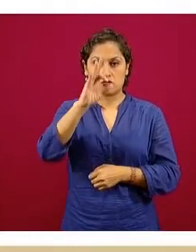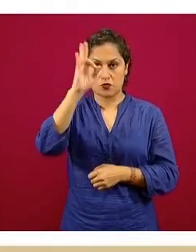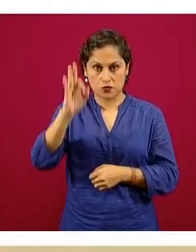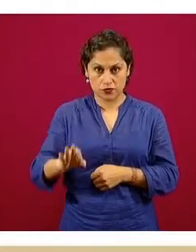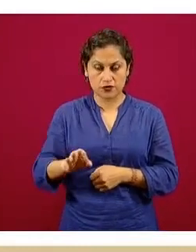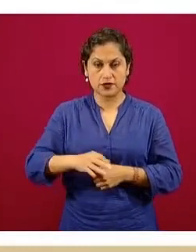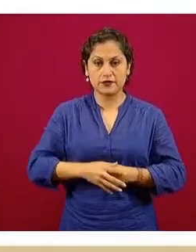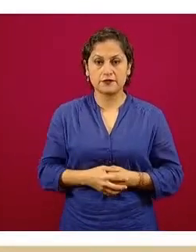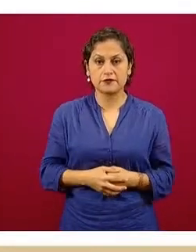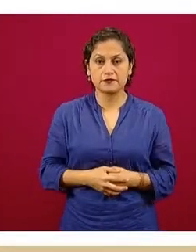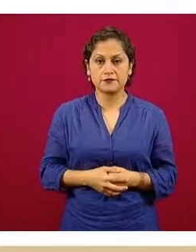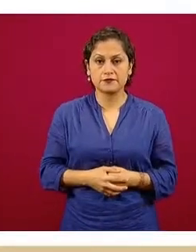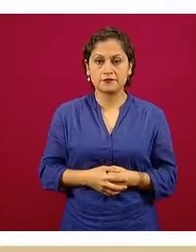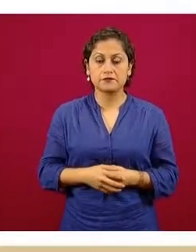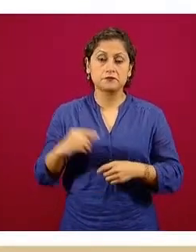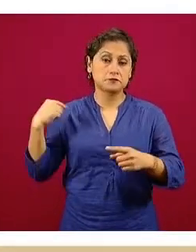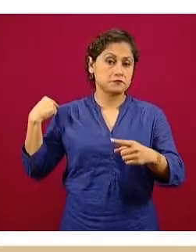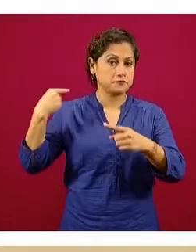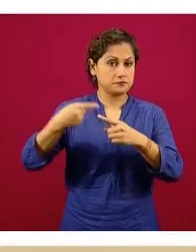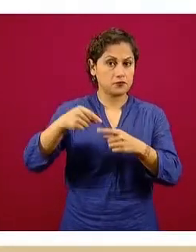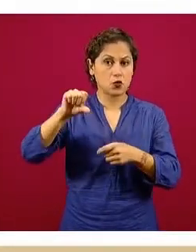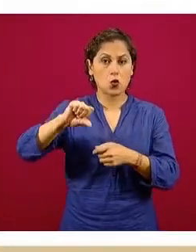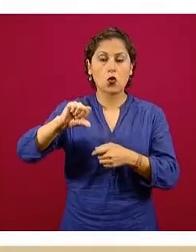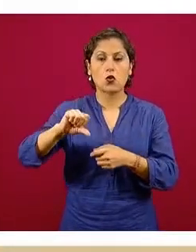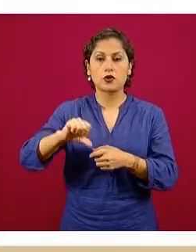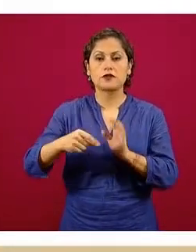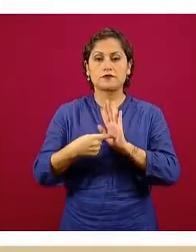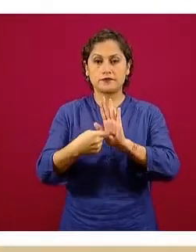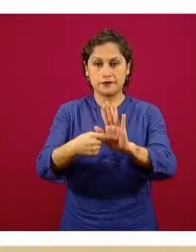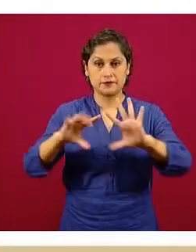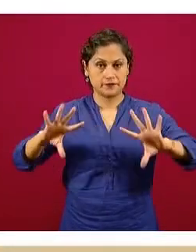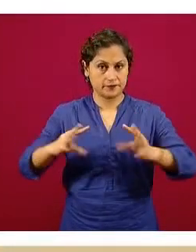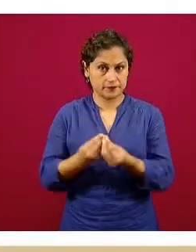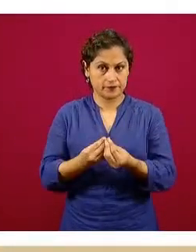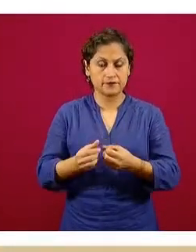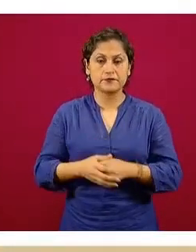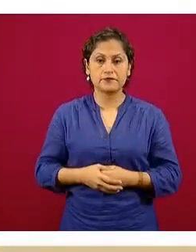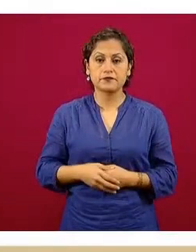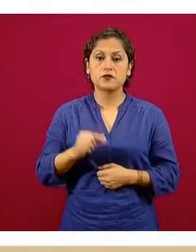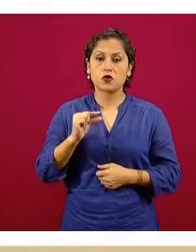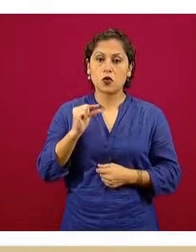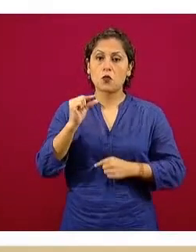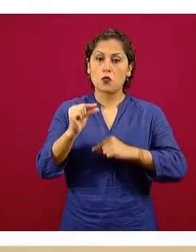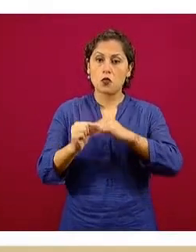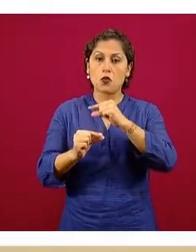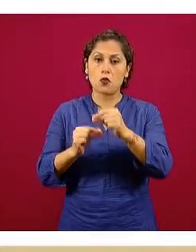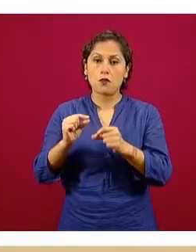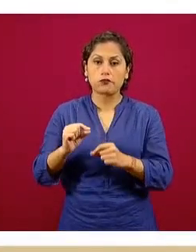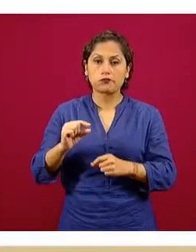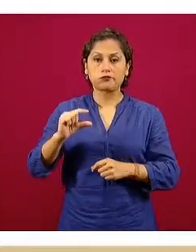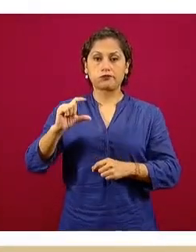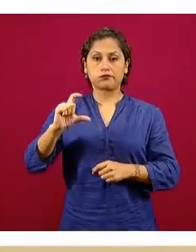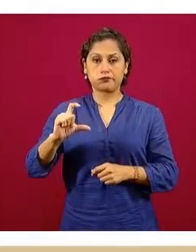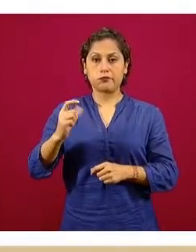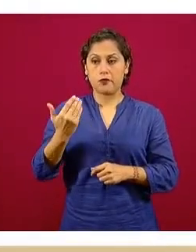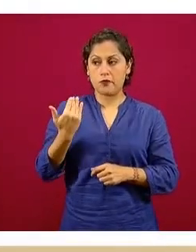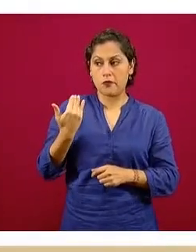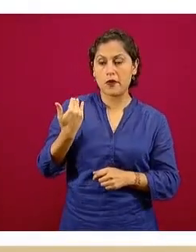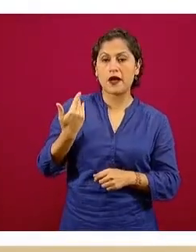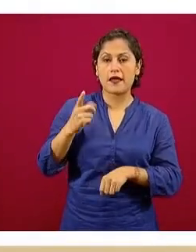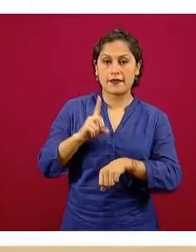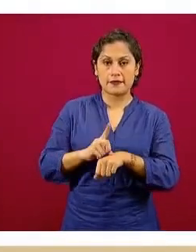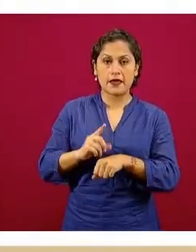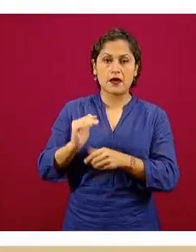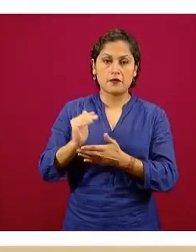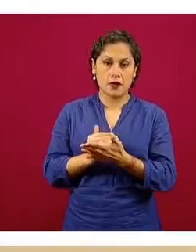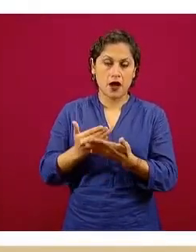para el corte del día de hoy es una cifra que sea inclusive incrementado un poco en relación a los últimos a los últimos días